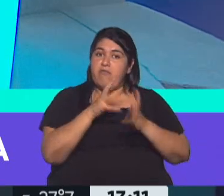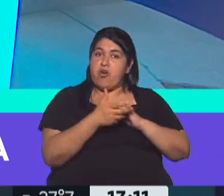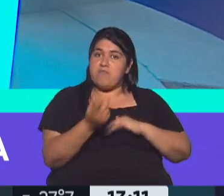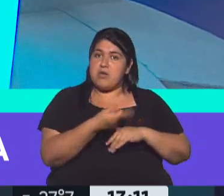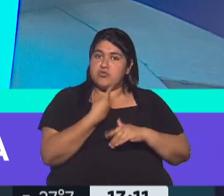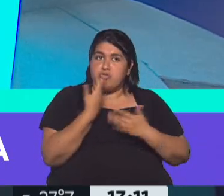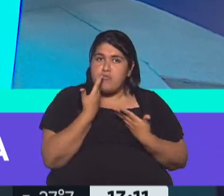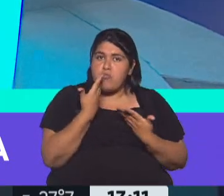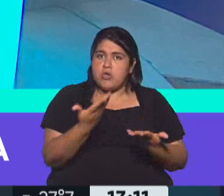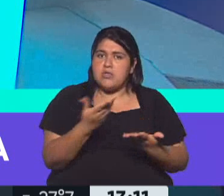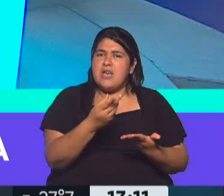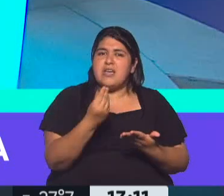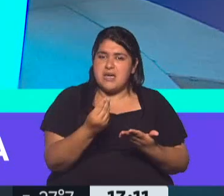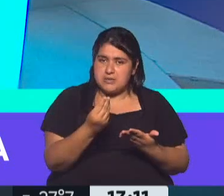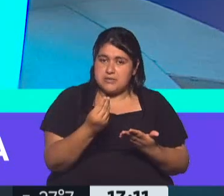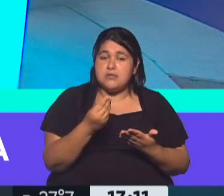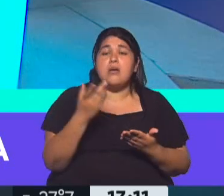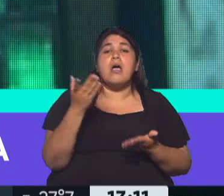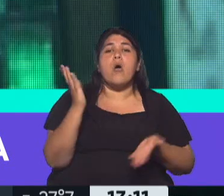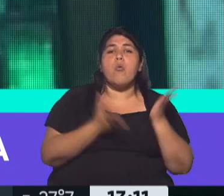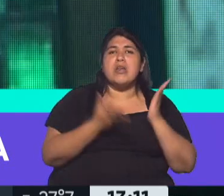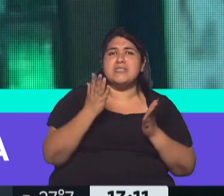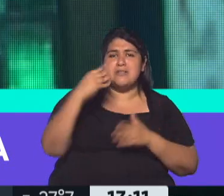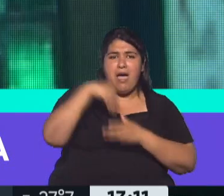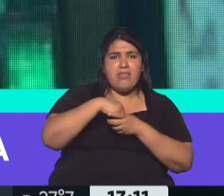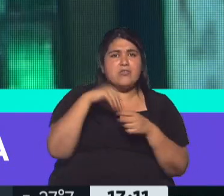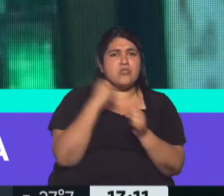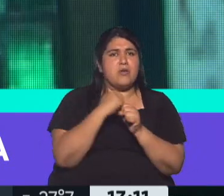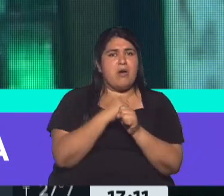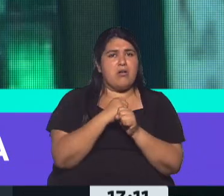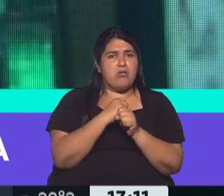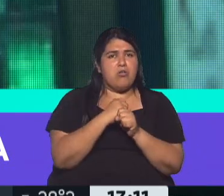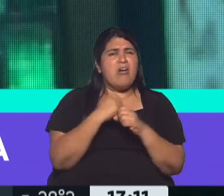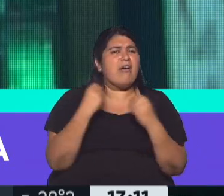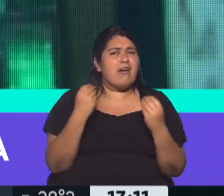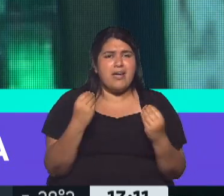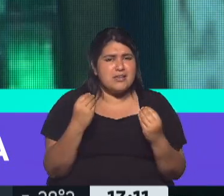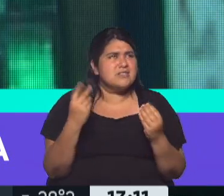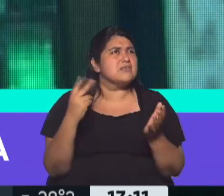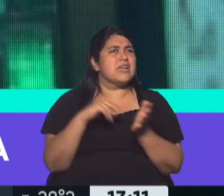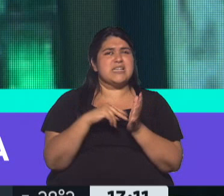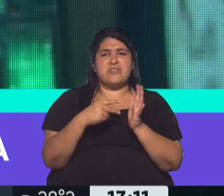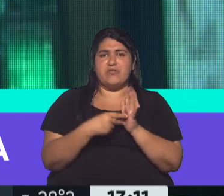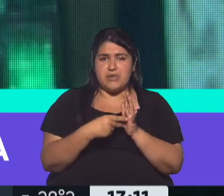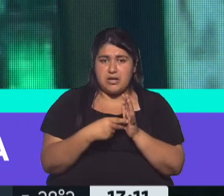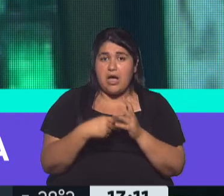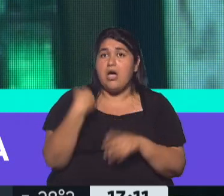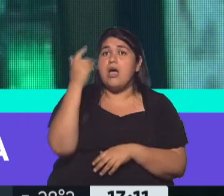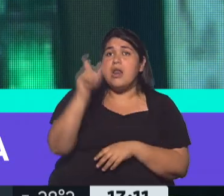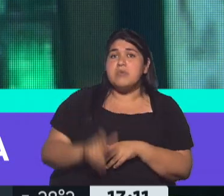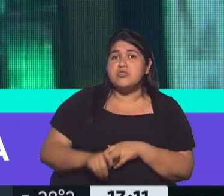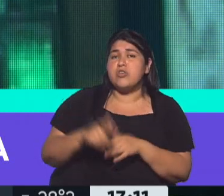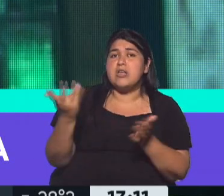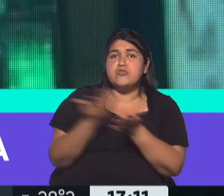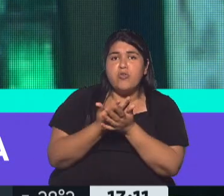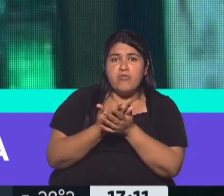y que se va a tener en cuenta, es qué pasa con la violencia laboral, ¿no es cierto? ¿Qué es la violencia laboral? ¿Qué pasa con la persona que sufre violencia laboral?